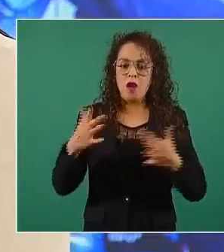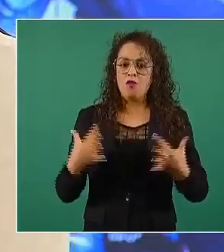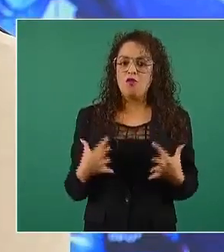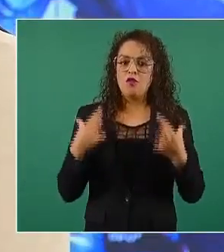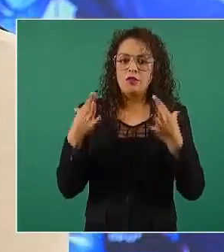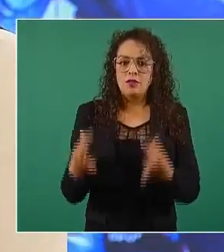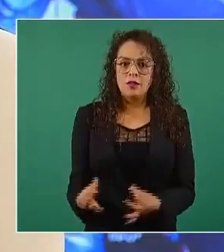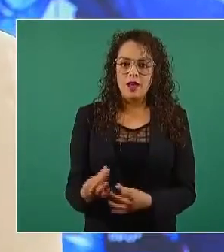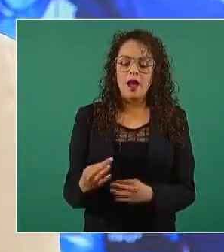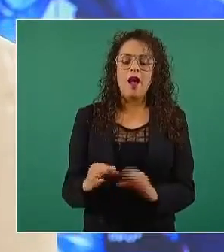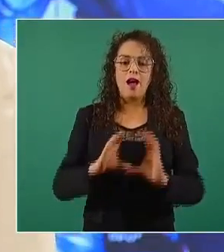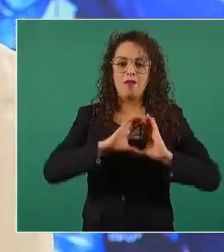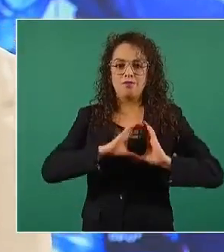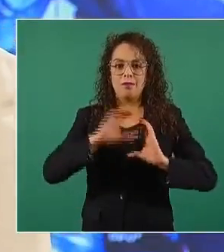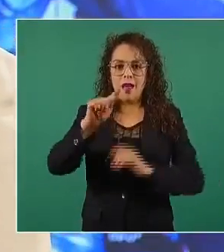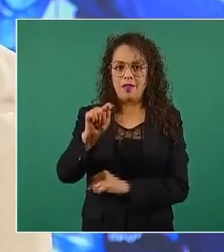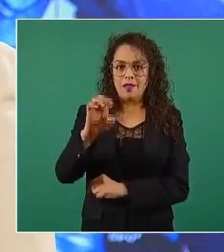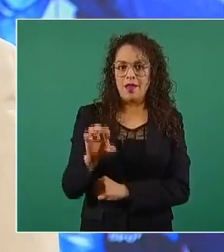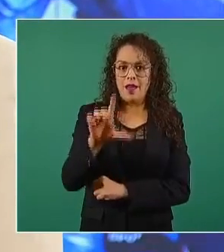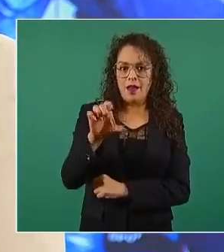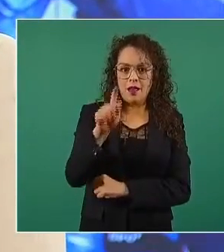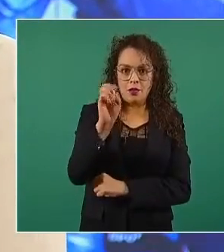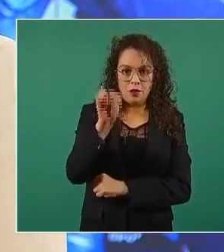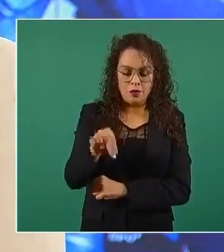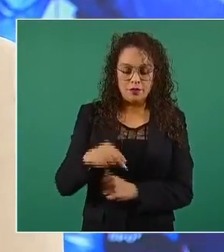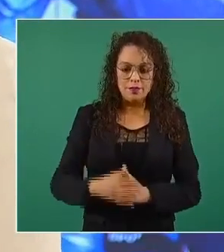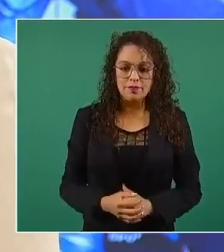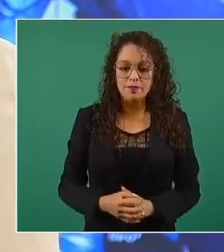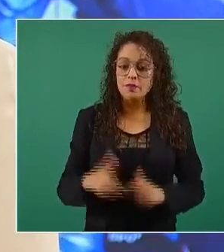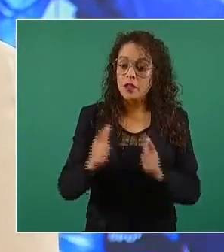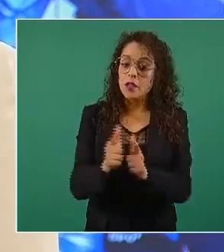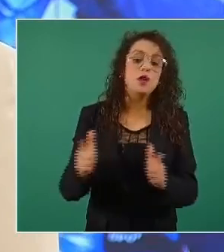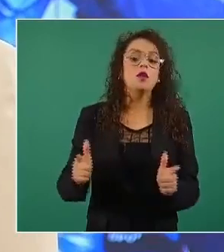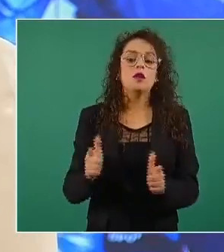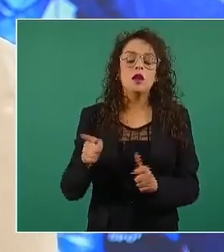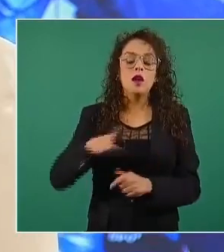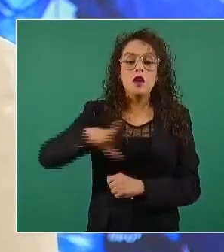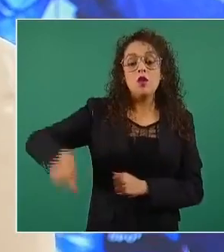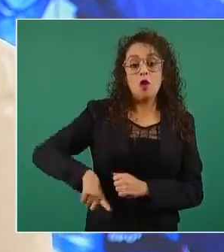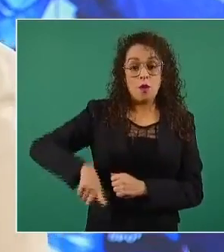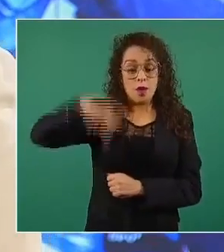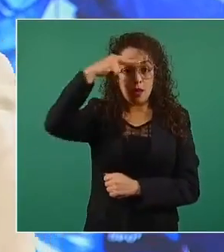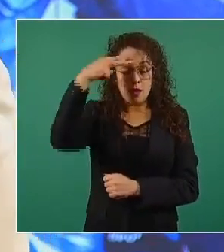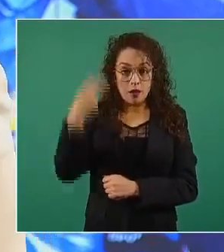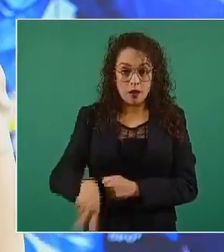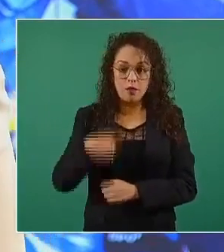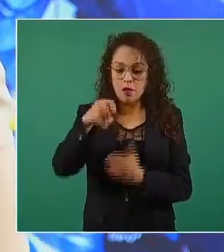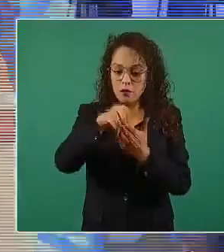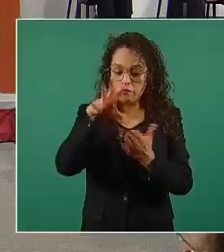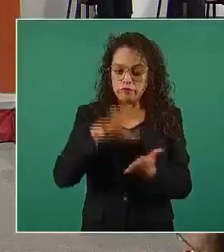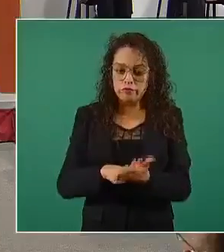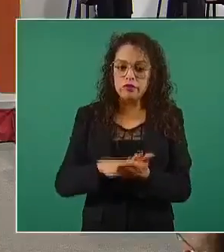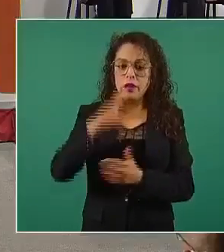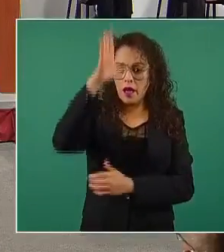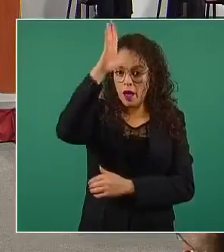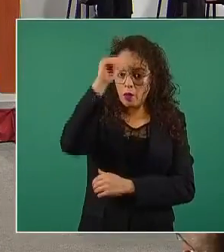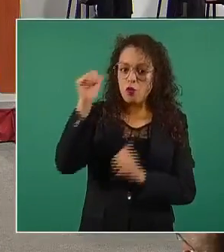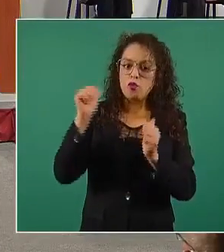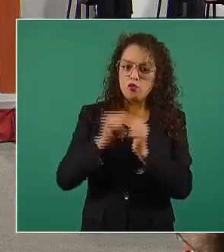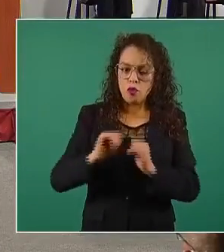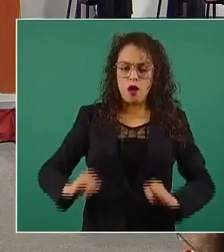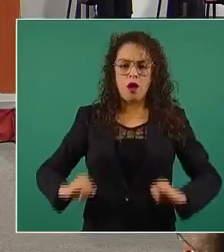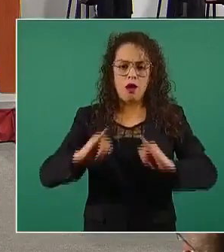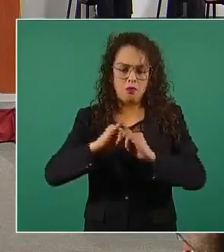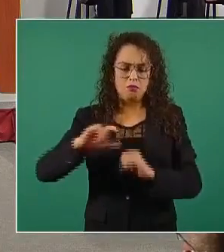va a ser la mecánica? En términos generales, el Gobierno de México establecerá los convenios con las instituciones públicas o